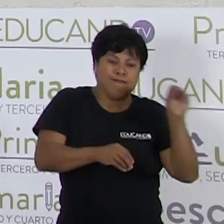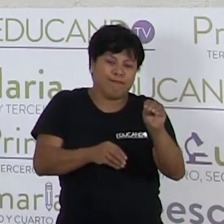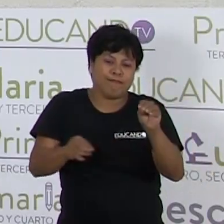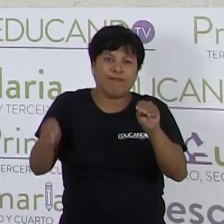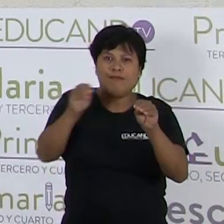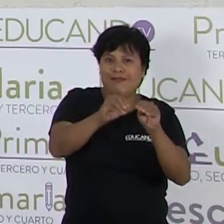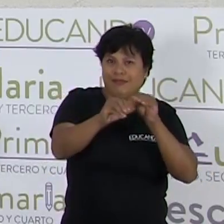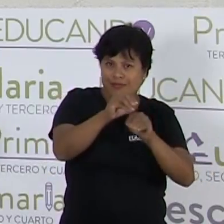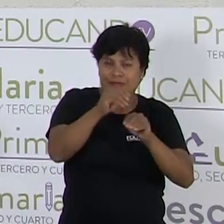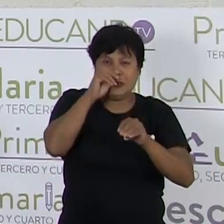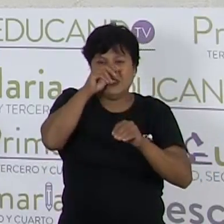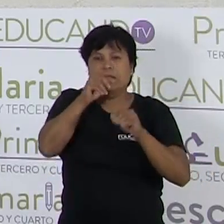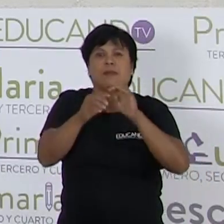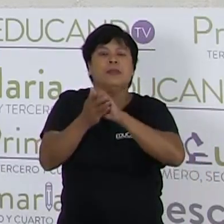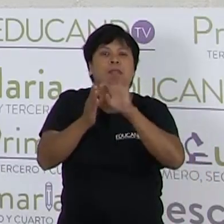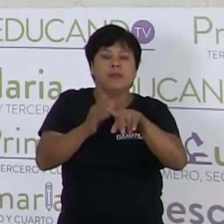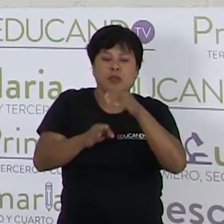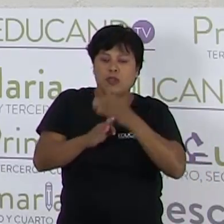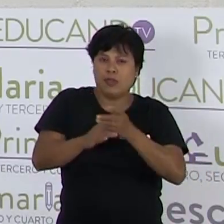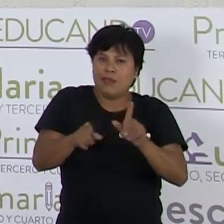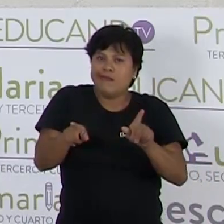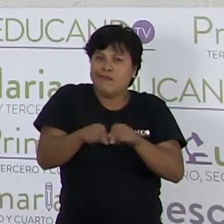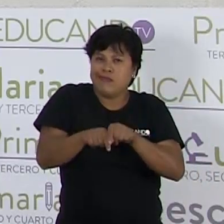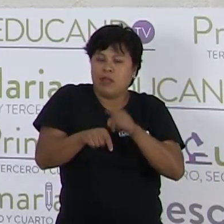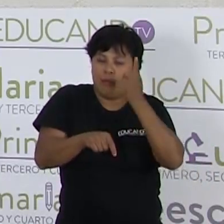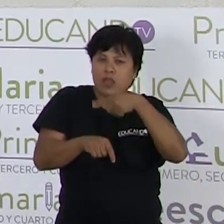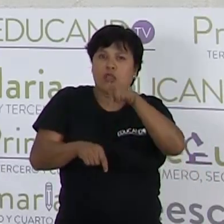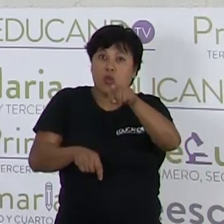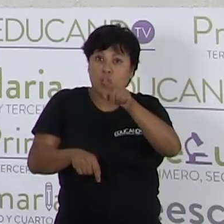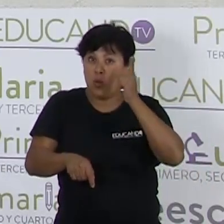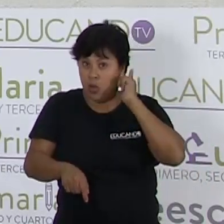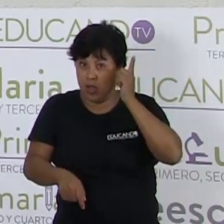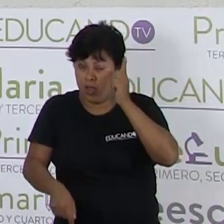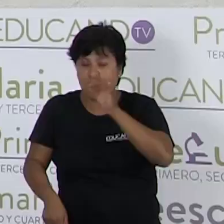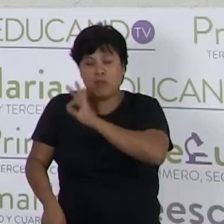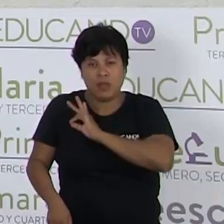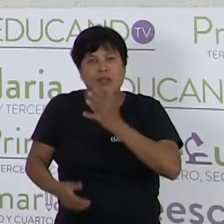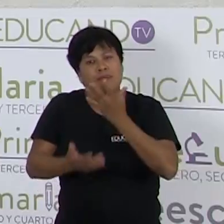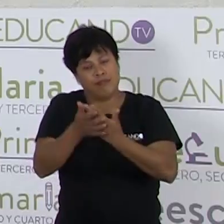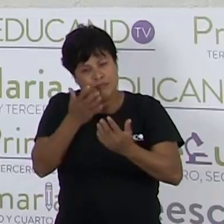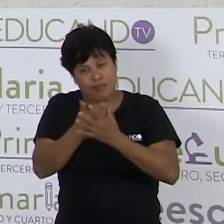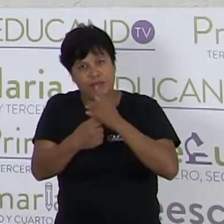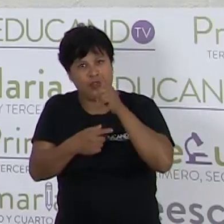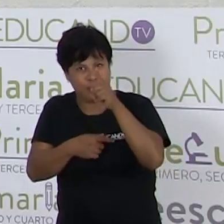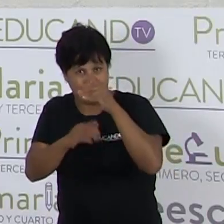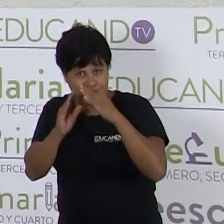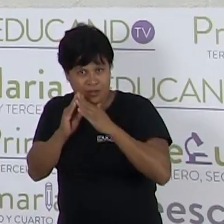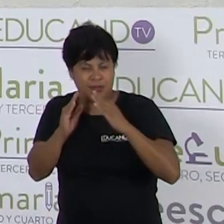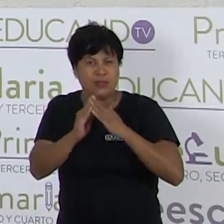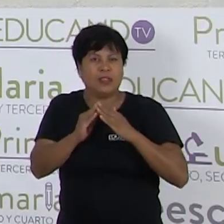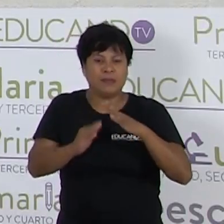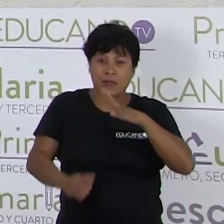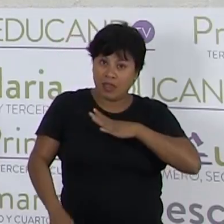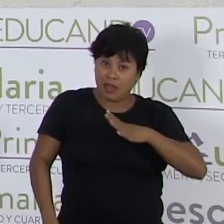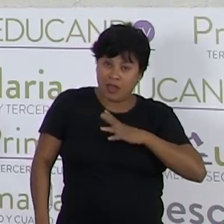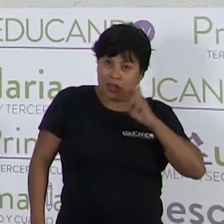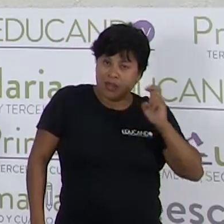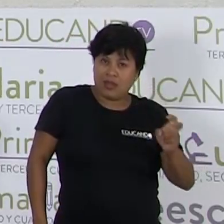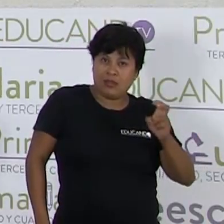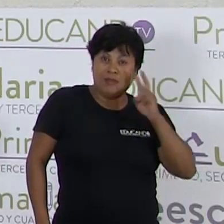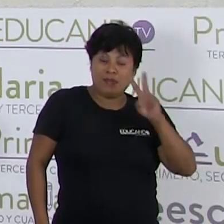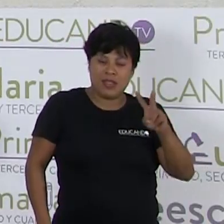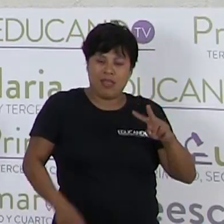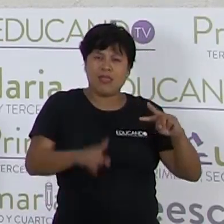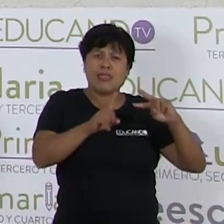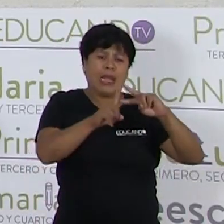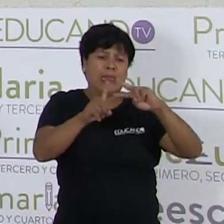En este caso vamos a hacer una sencilla para que tú ojalá la puedas repetir en tu casita. Tenemos estos triángulos, mira,